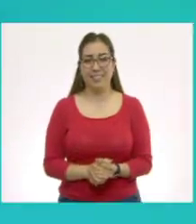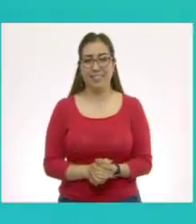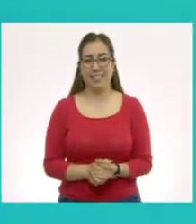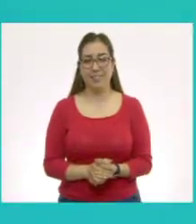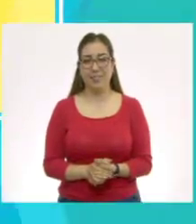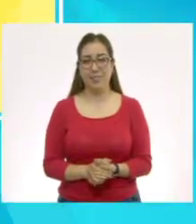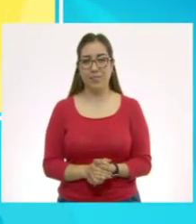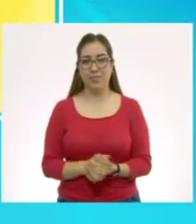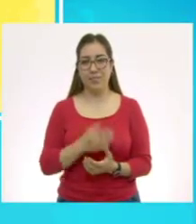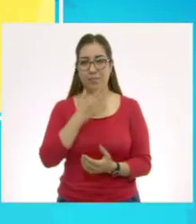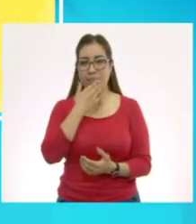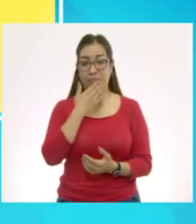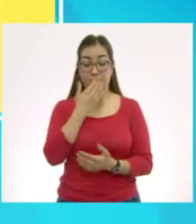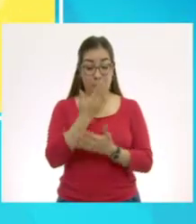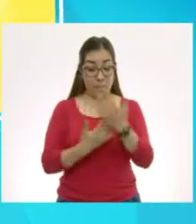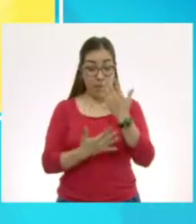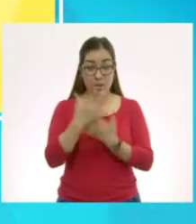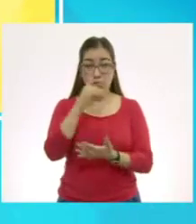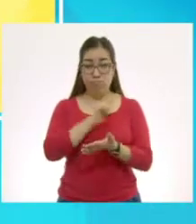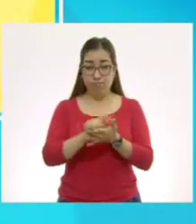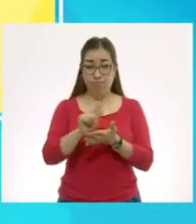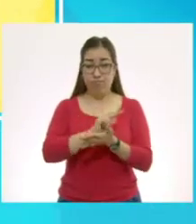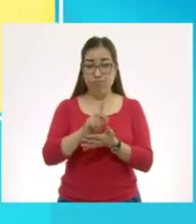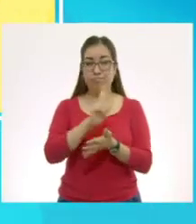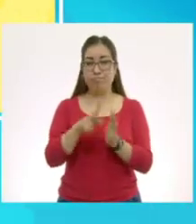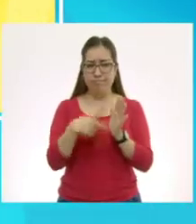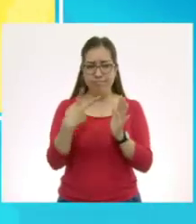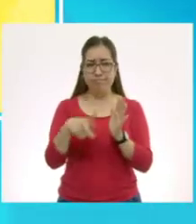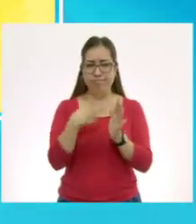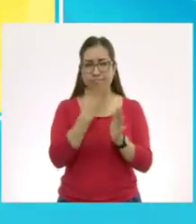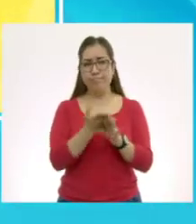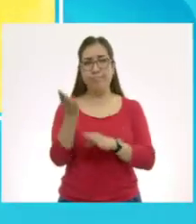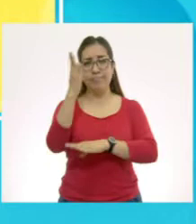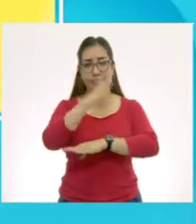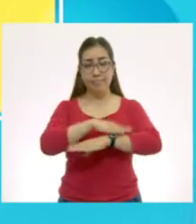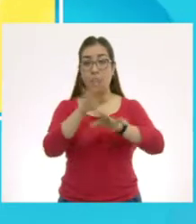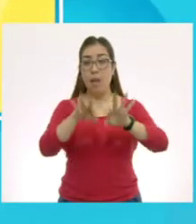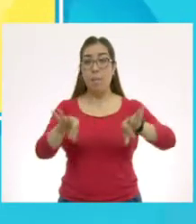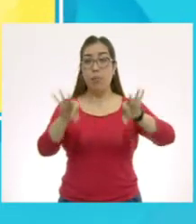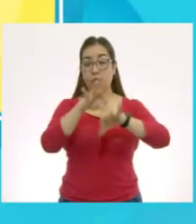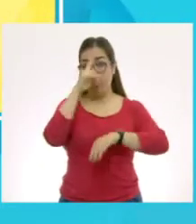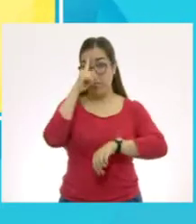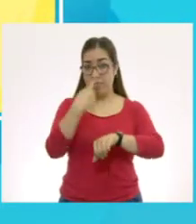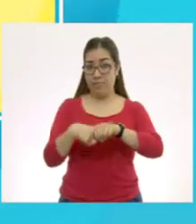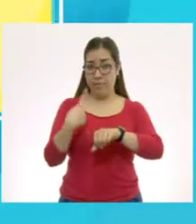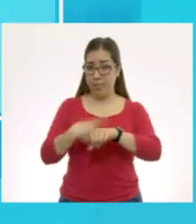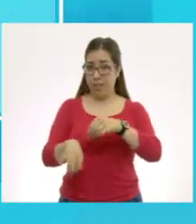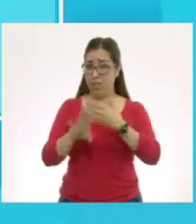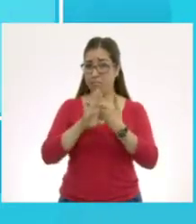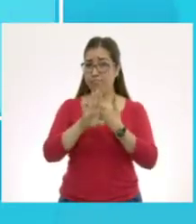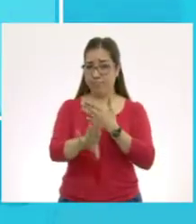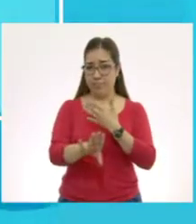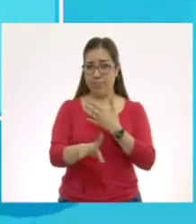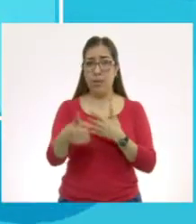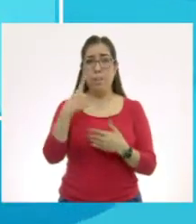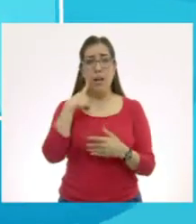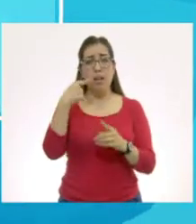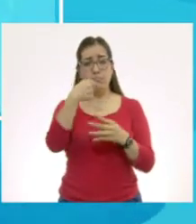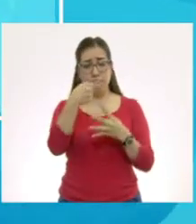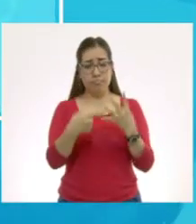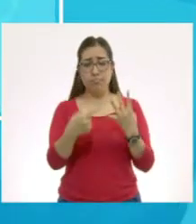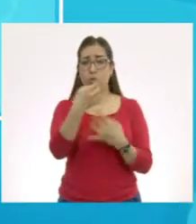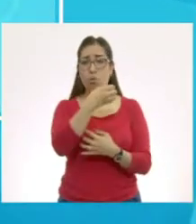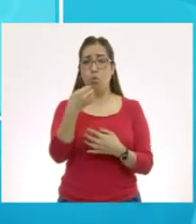bien! Lavarnos las manos varias veces al día es importante para prevenir cualquier enfermedad. Sigue